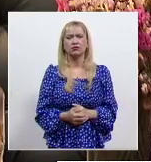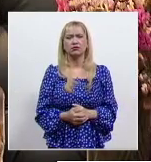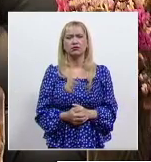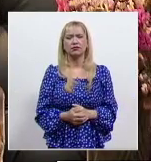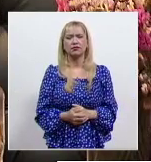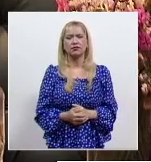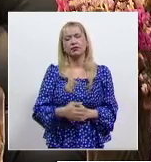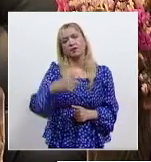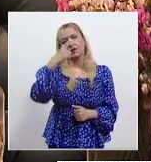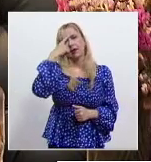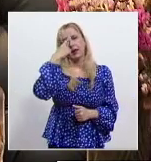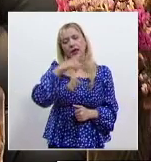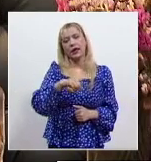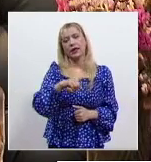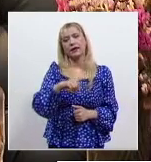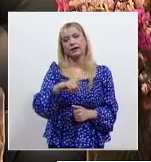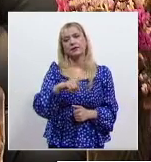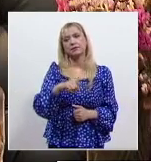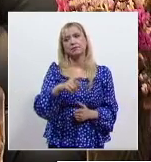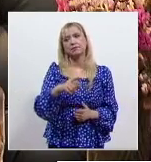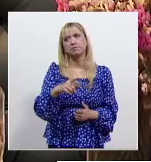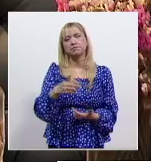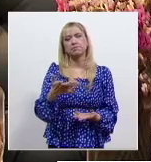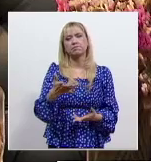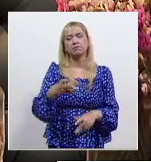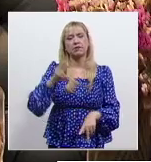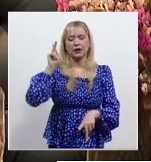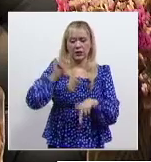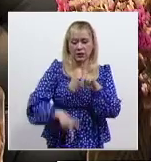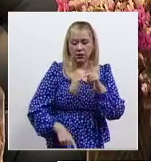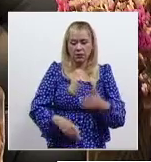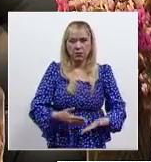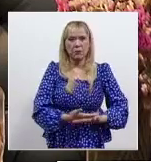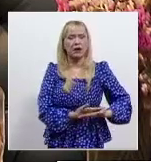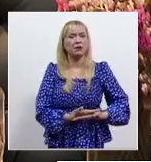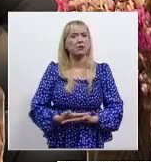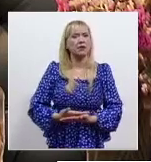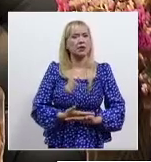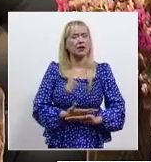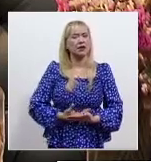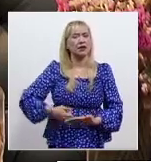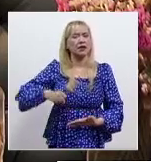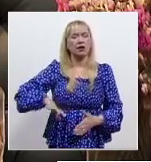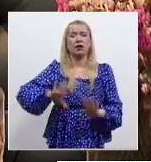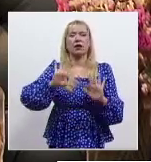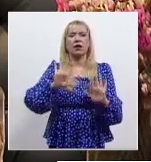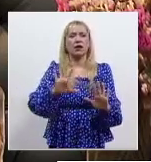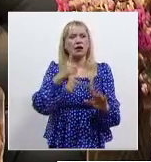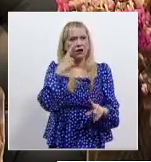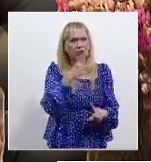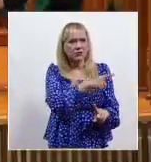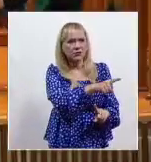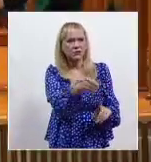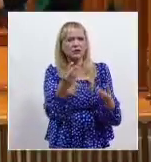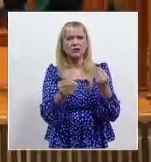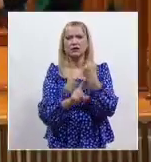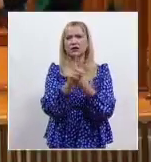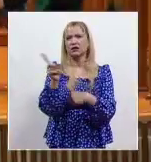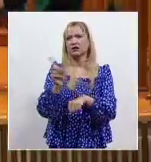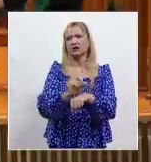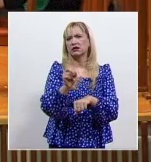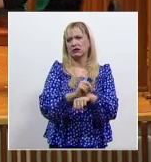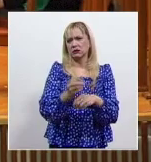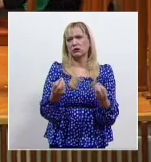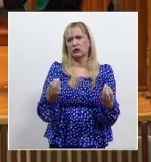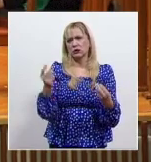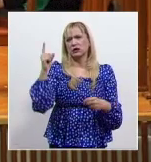el acceso a la interrupción del embarazo en contextos tan terribles como los que vemos, ¿no? En el